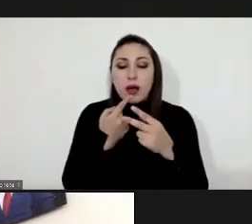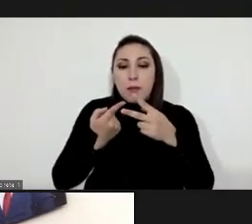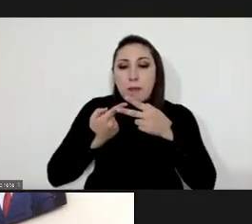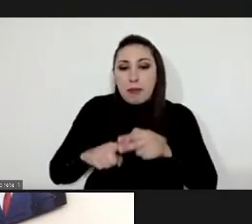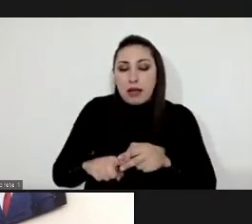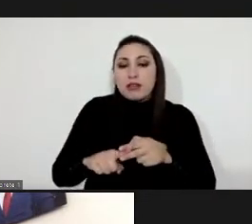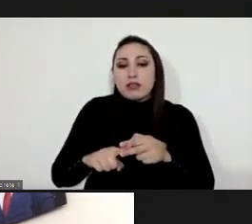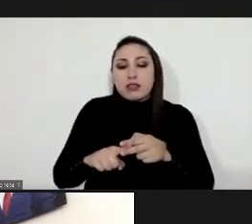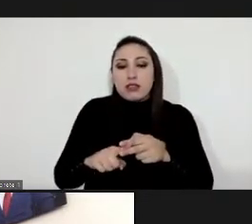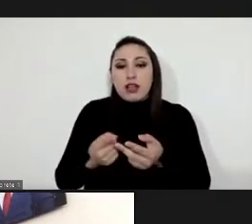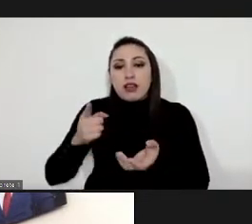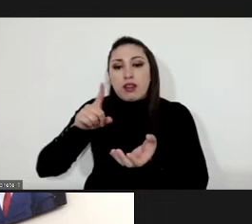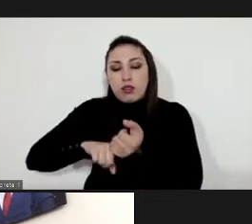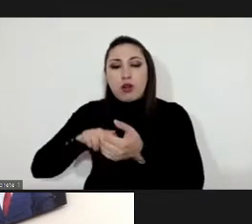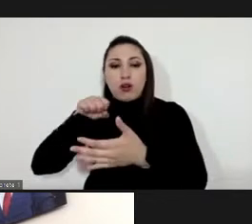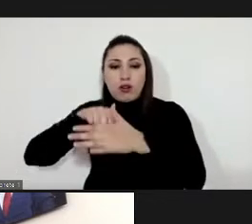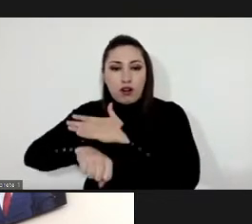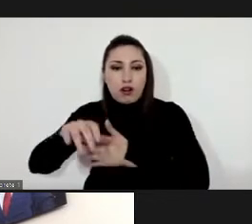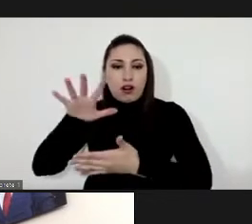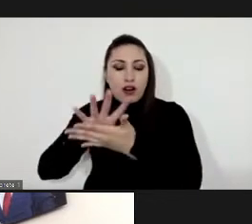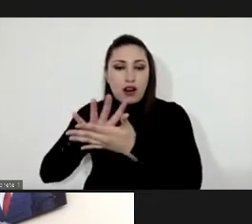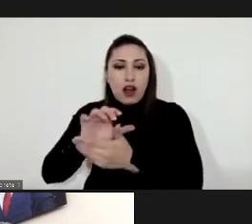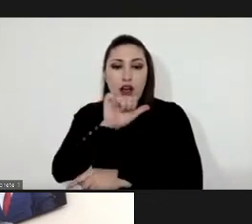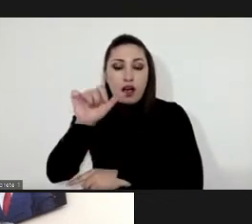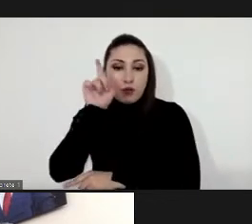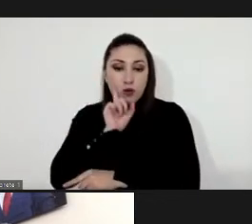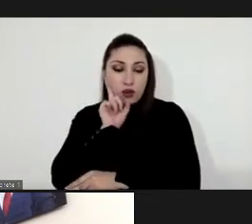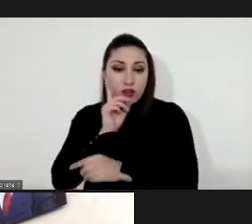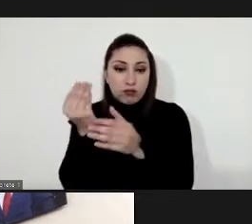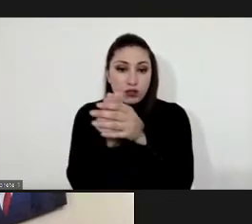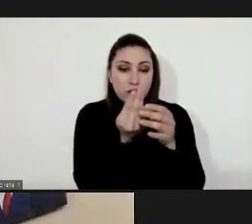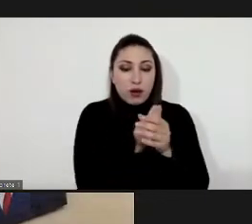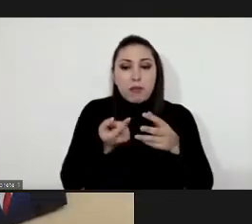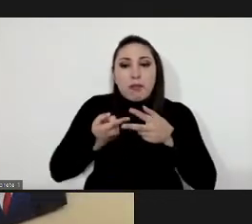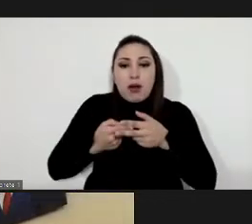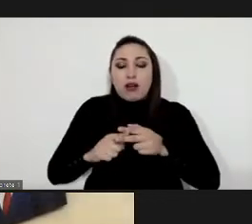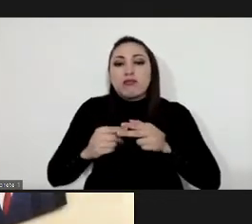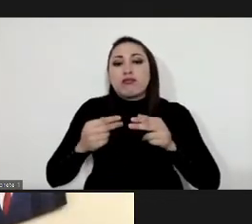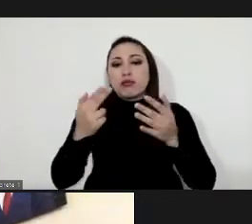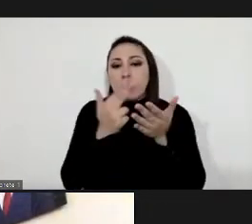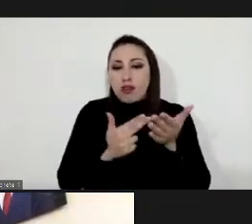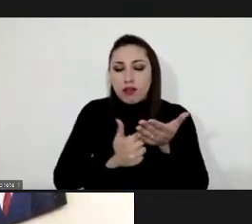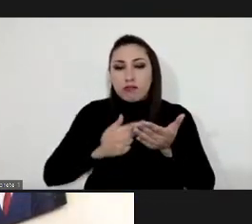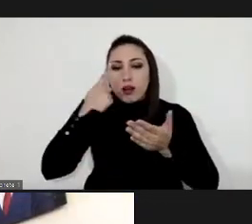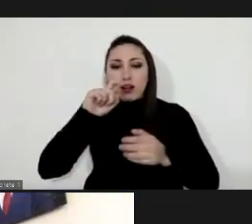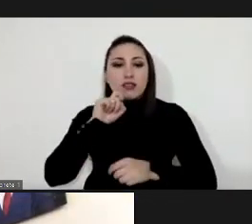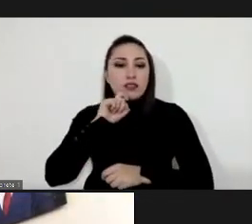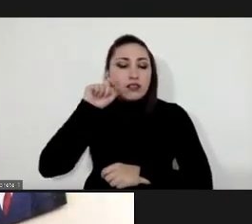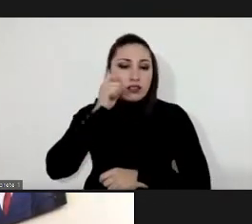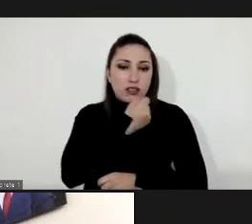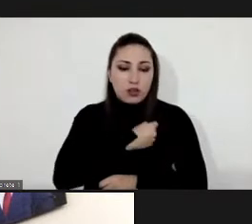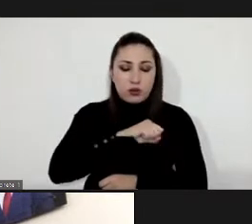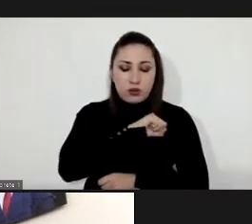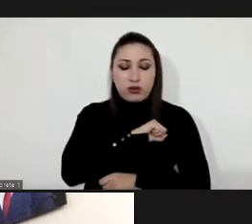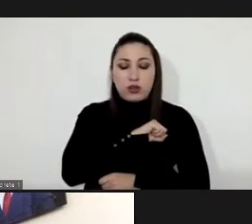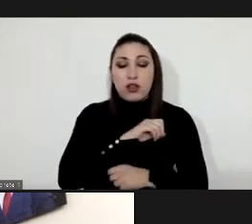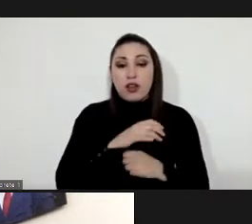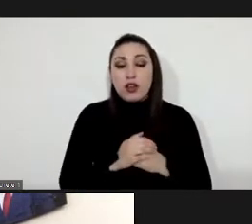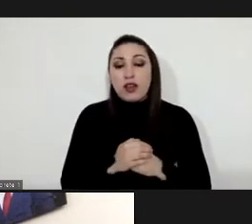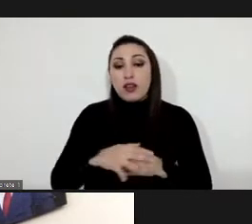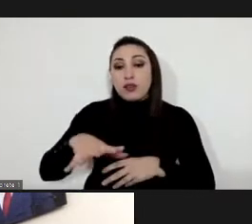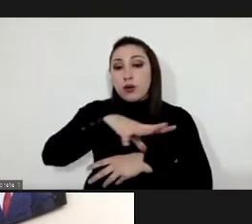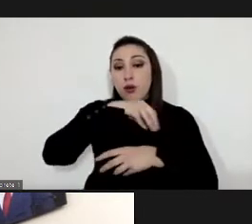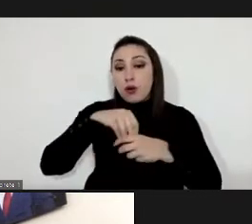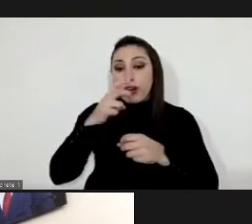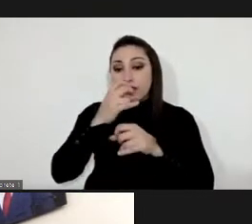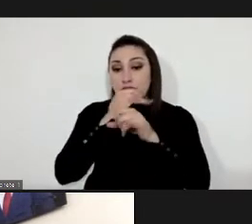los reclusorios femeniles de la Ciudad de México talleres de salud sexual y reproductiva. Toda vez que el documento de referencia se ha hecho